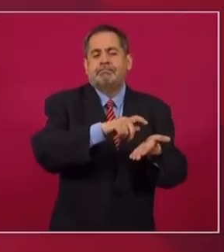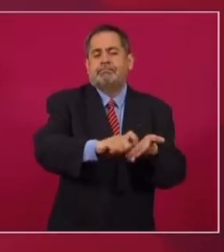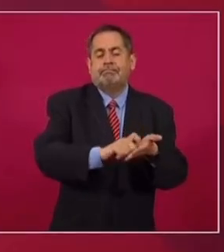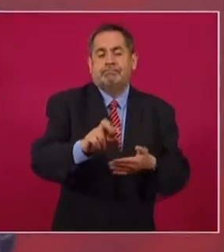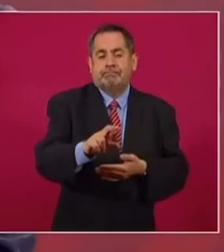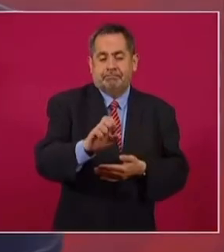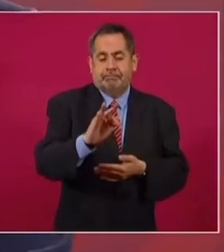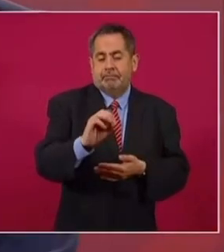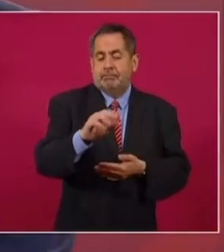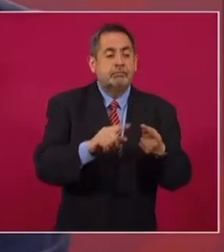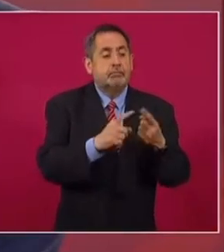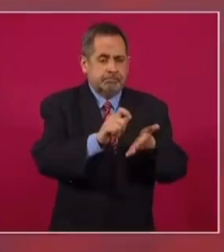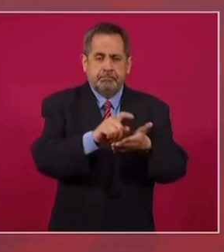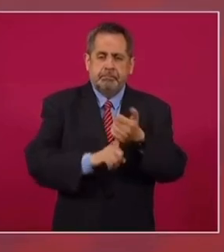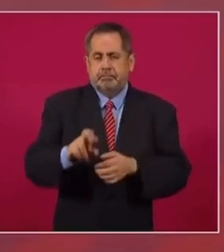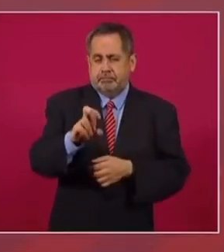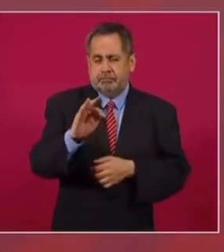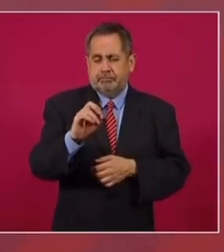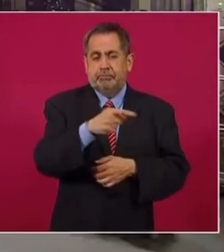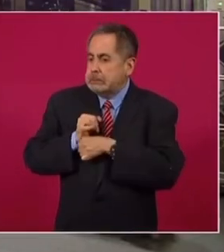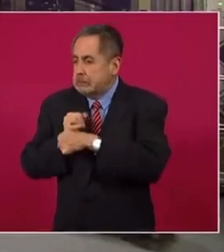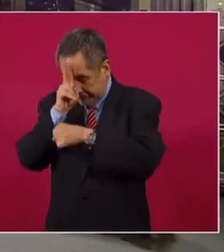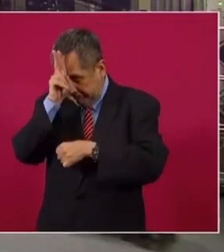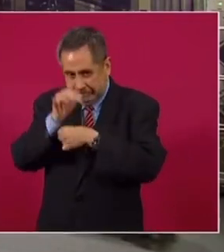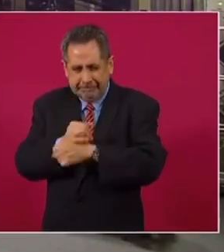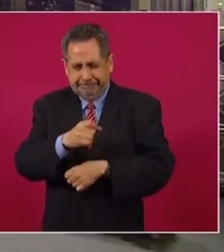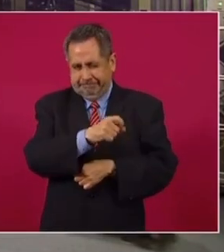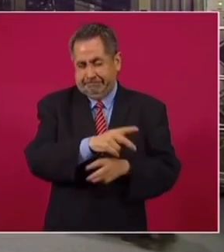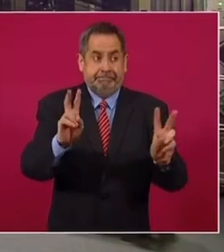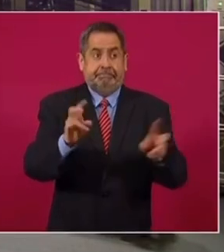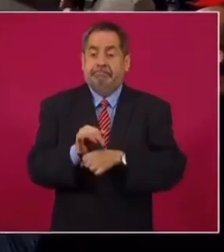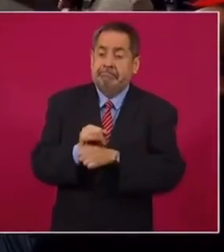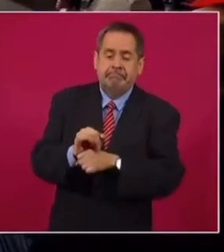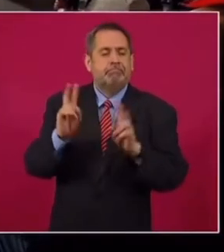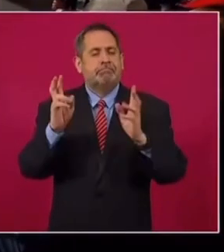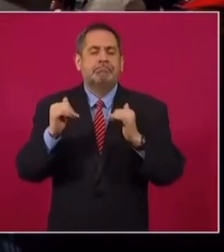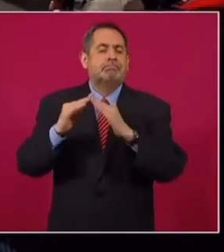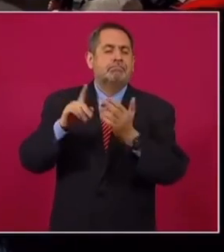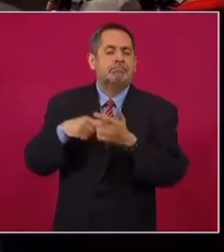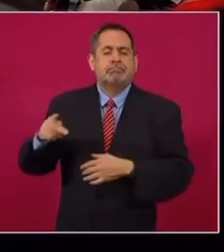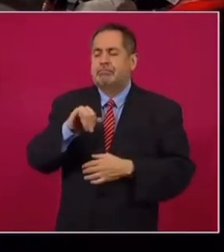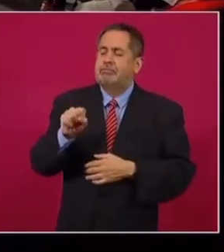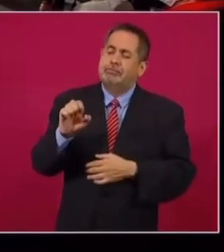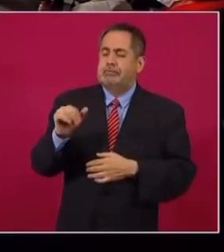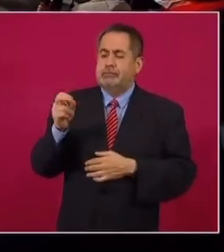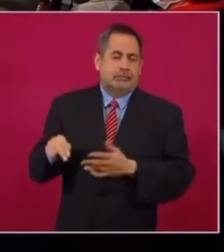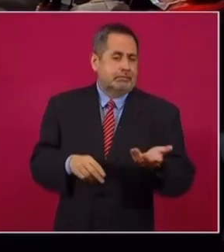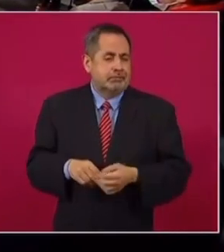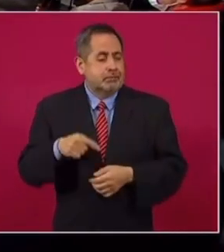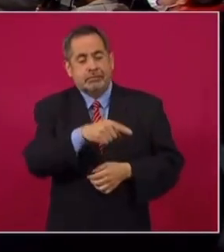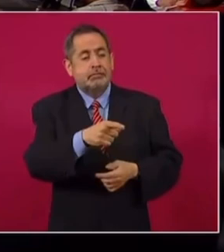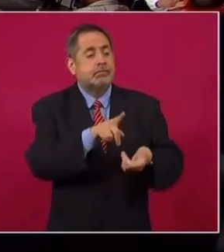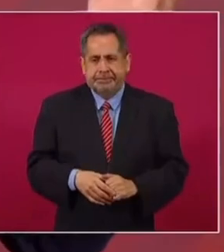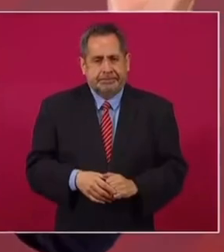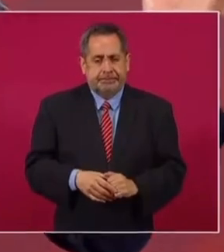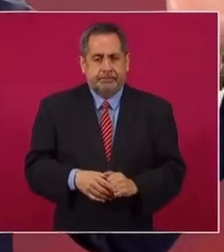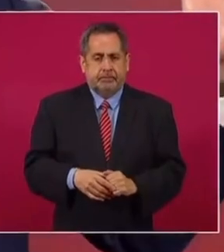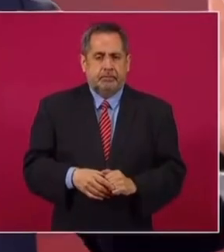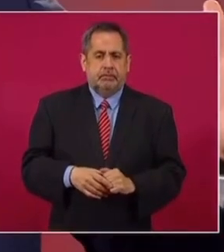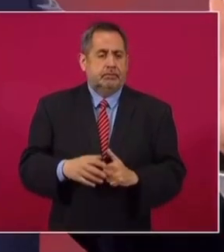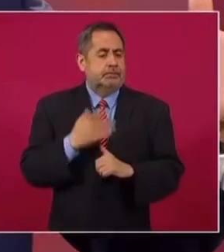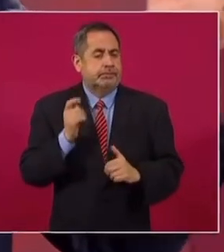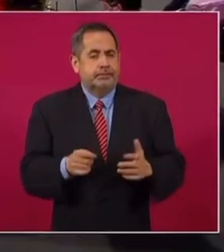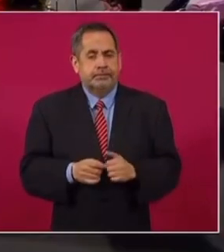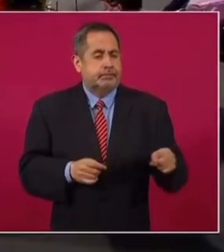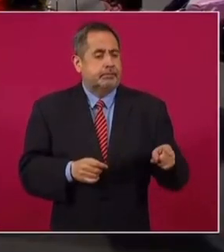Reforma, algunos hasta de el proceso. Estos que hacen la investigación, este que hizo la supuesta investigación de la casa de José Ramón, viene de AM,